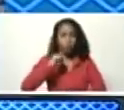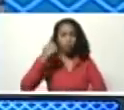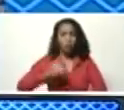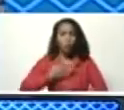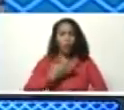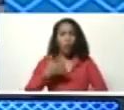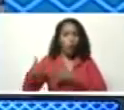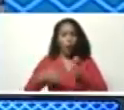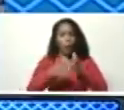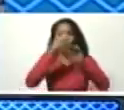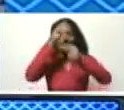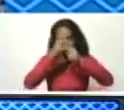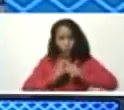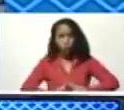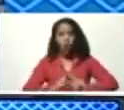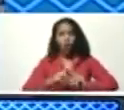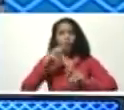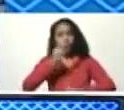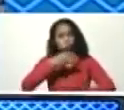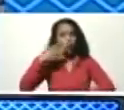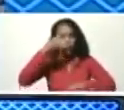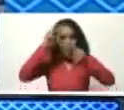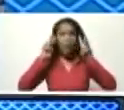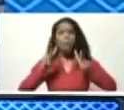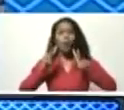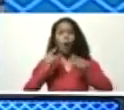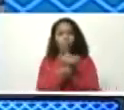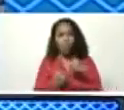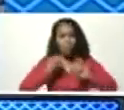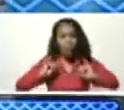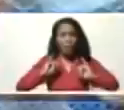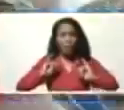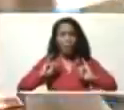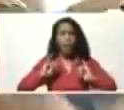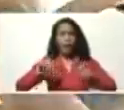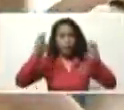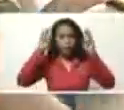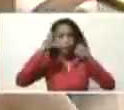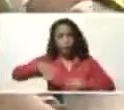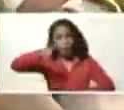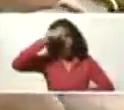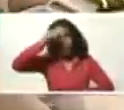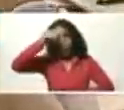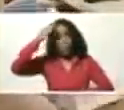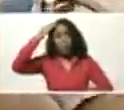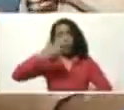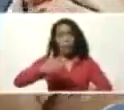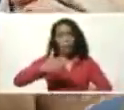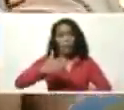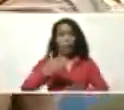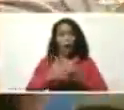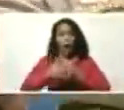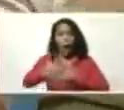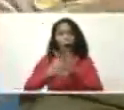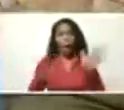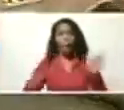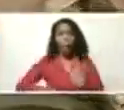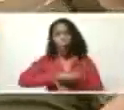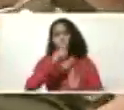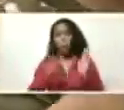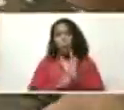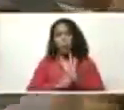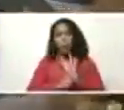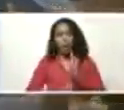un camino de honor, de dignidad y de independencia en la doctrina militar ampliamente